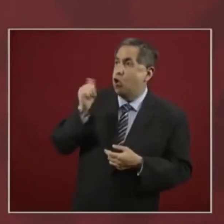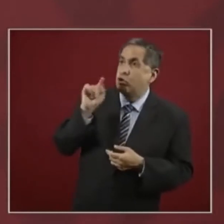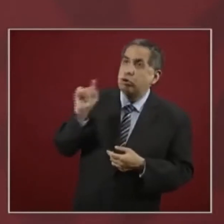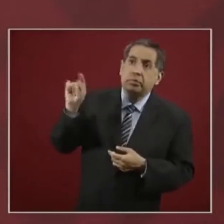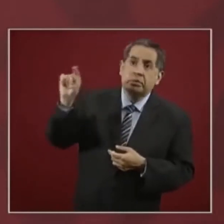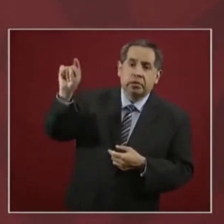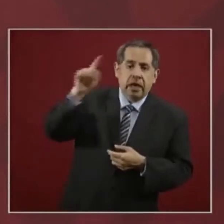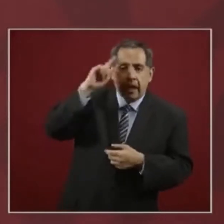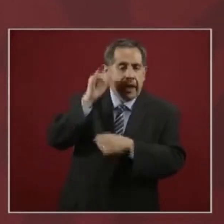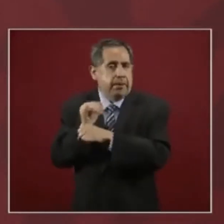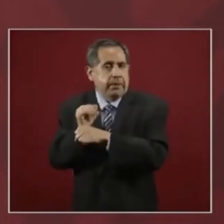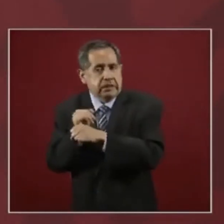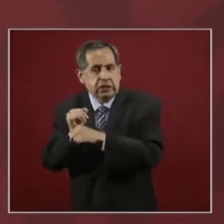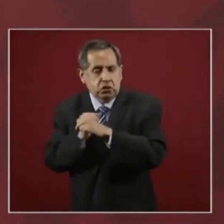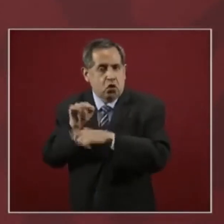protocolos de investigación,